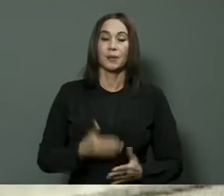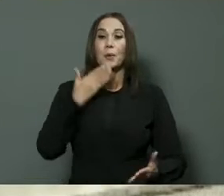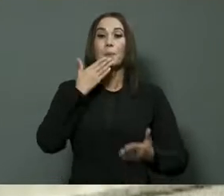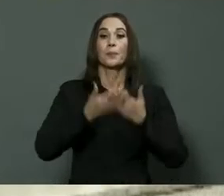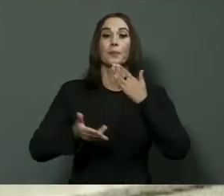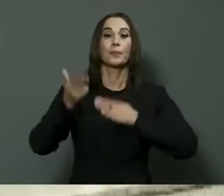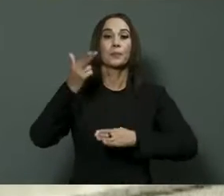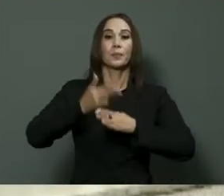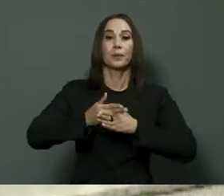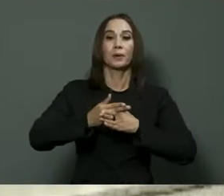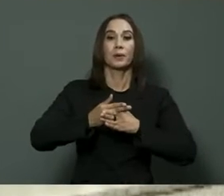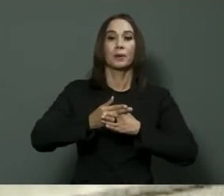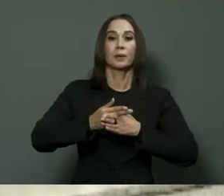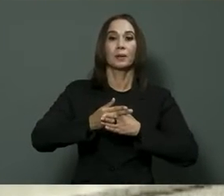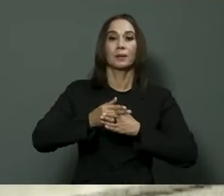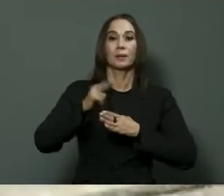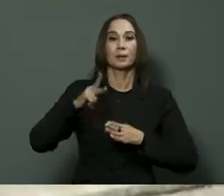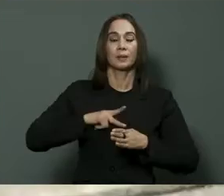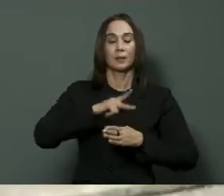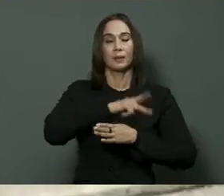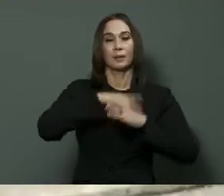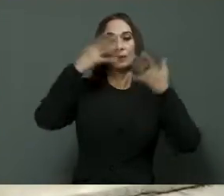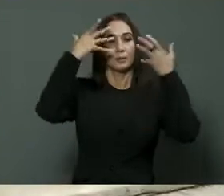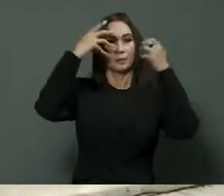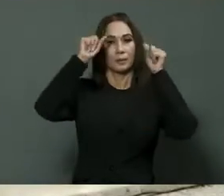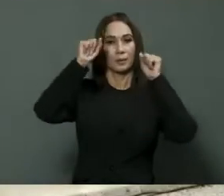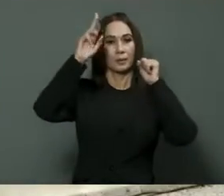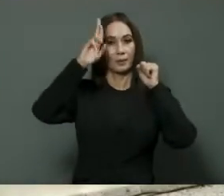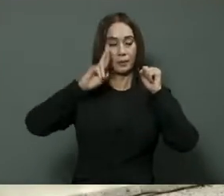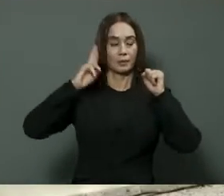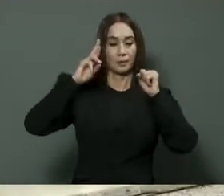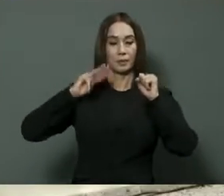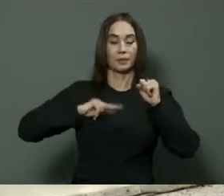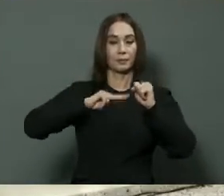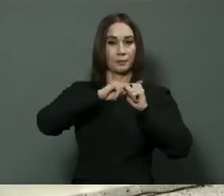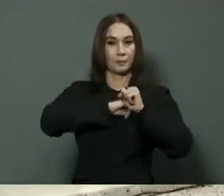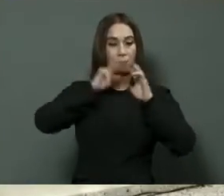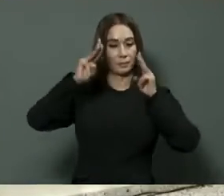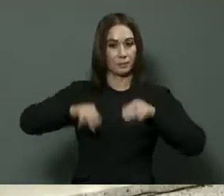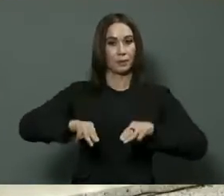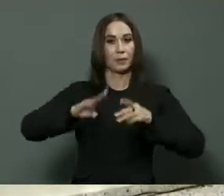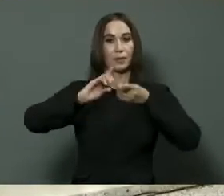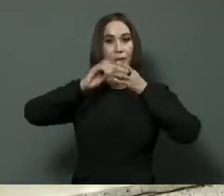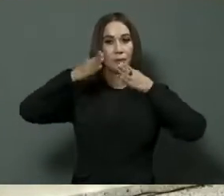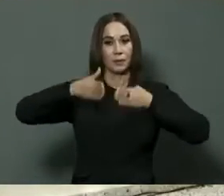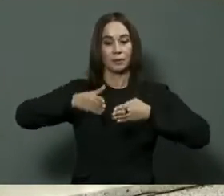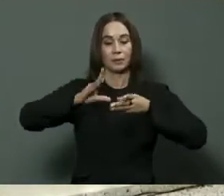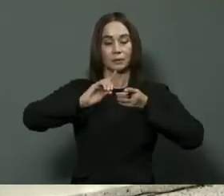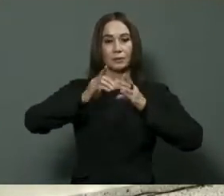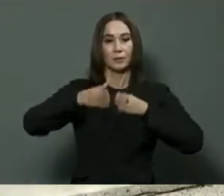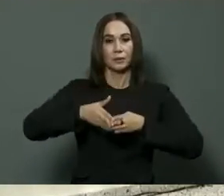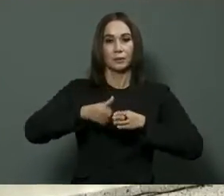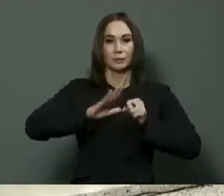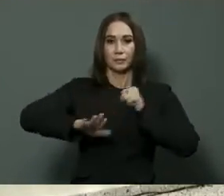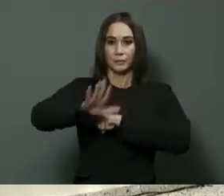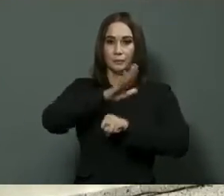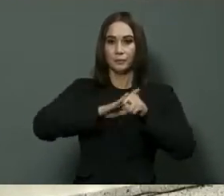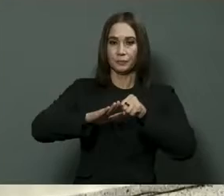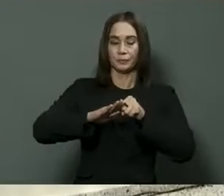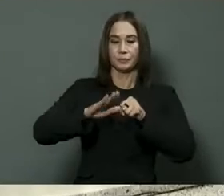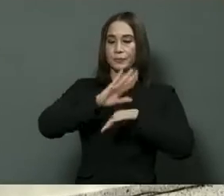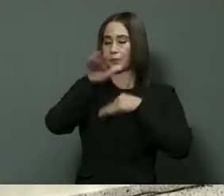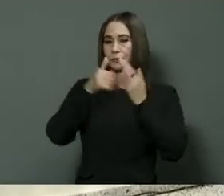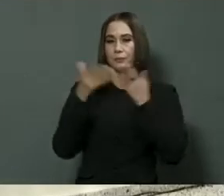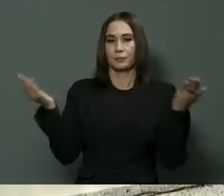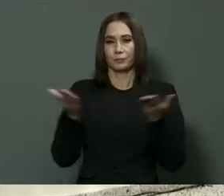Buenas tardes, señora vicepresidenta, señores ministros, directores, directores generales, público